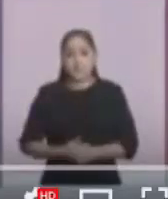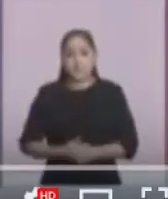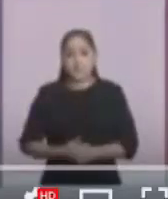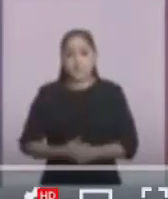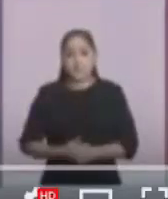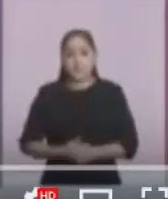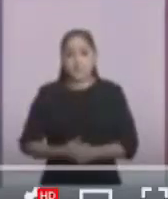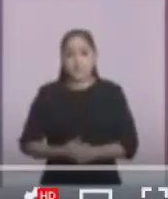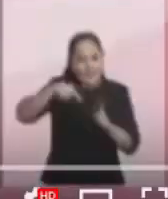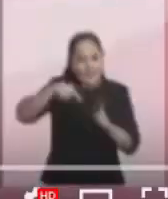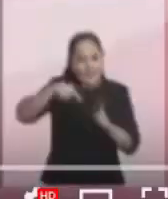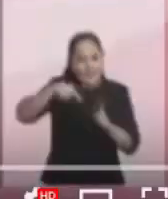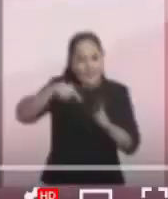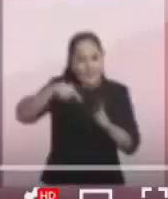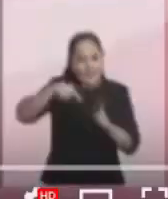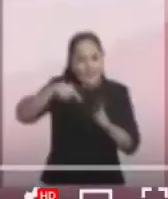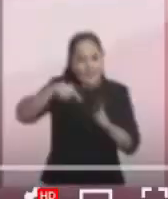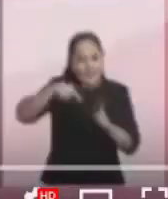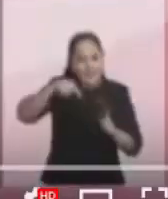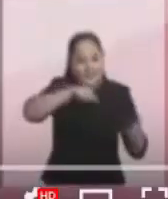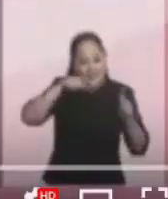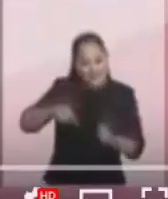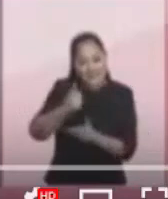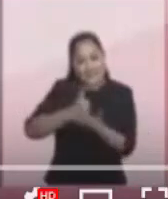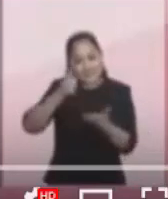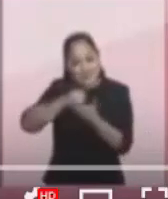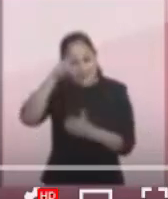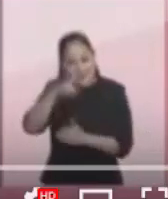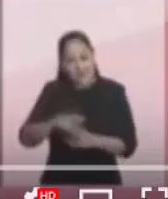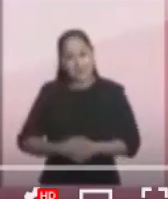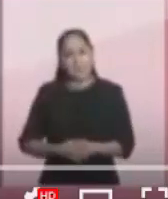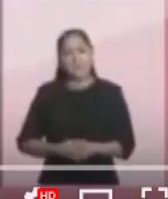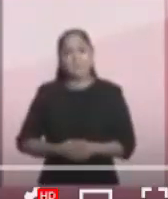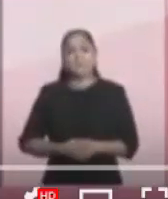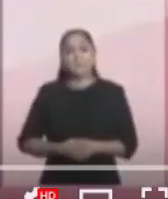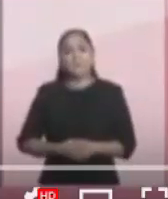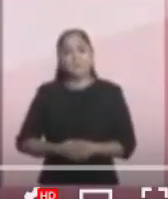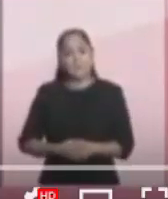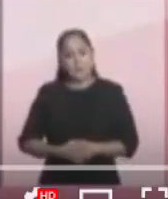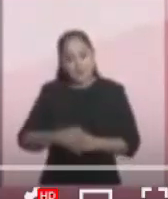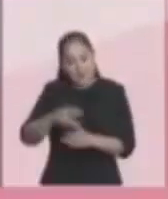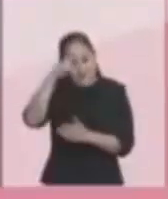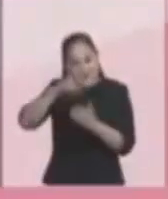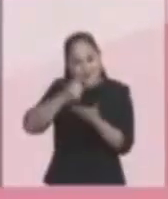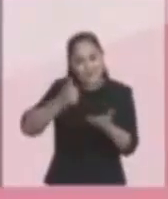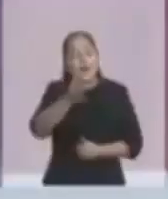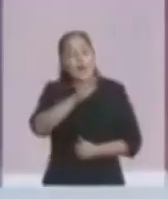Josh! ¡Y sale Josh! ¡Ay, Dios! Bueno, Ricardo,